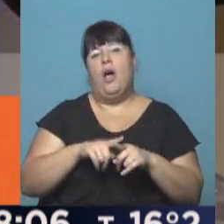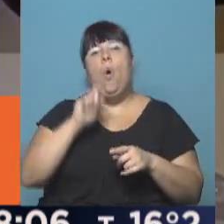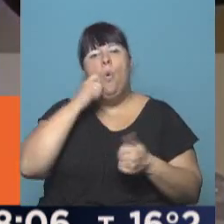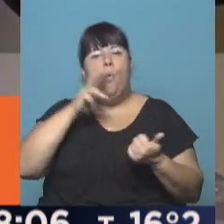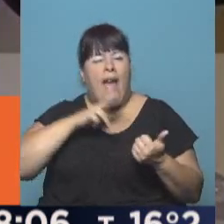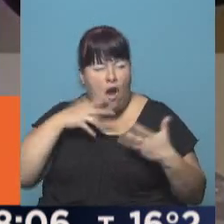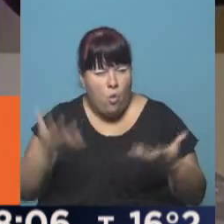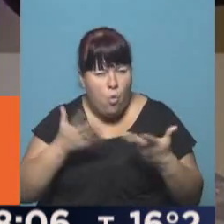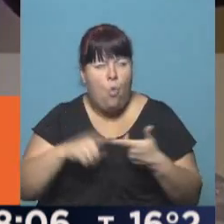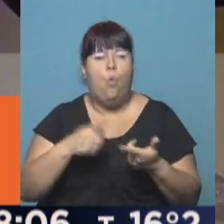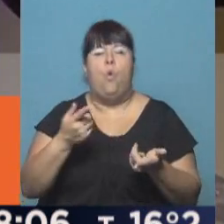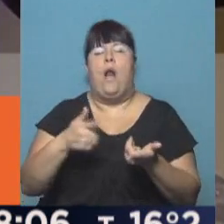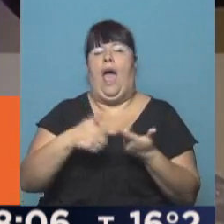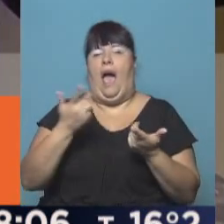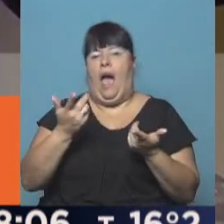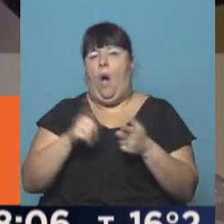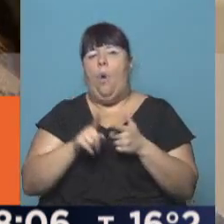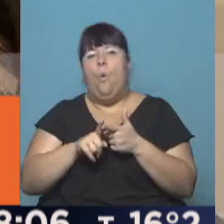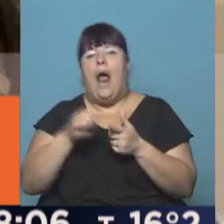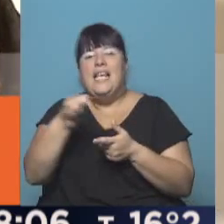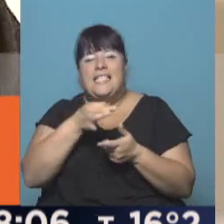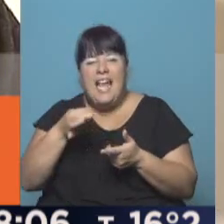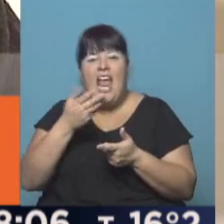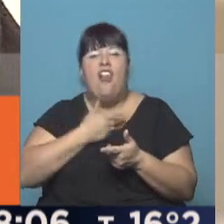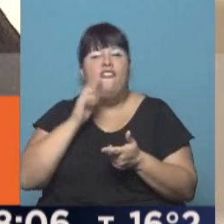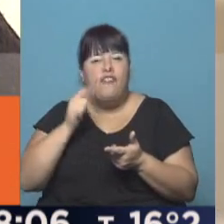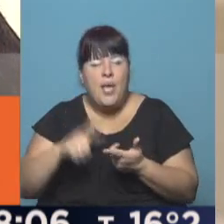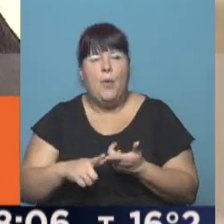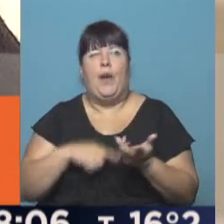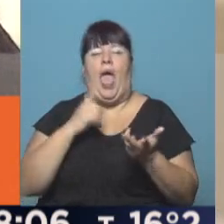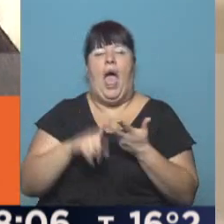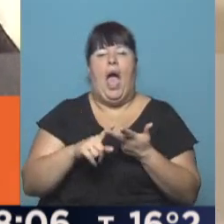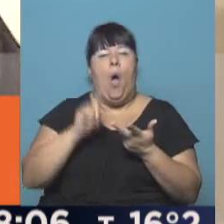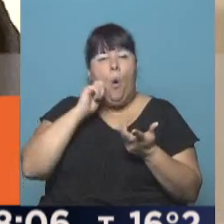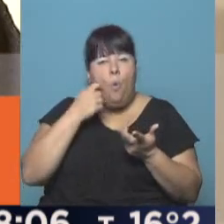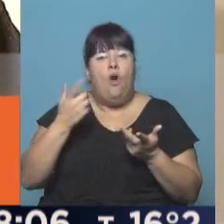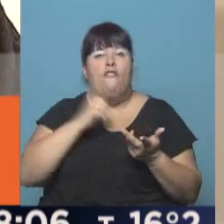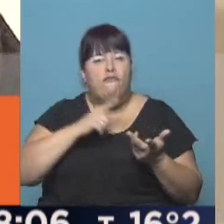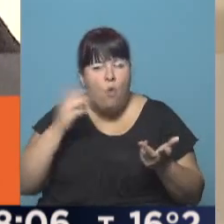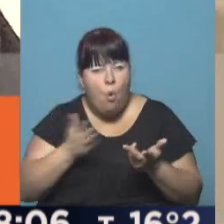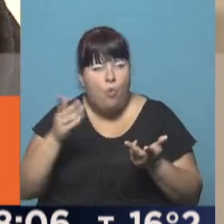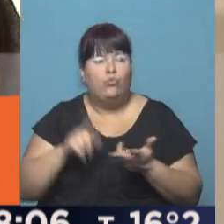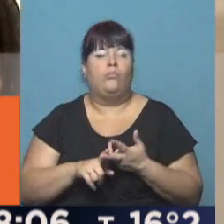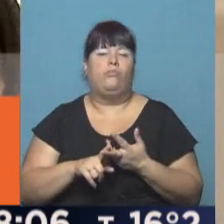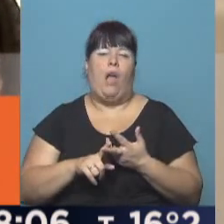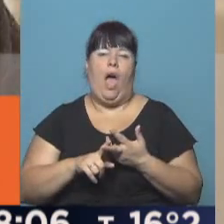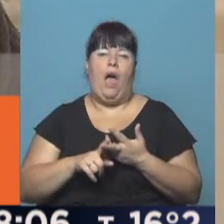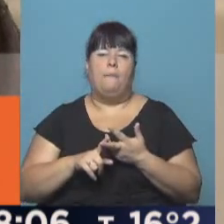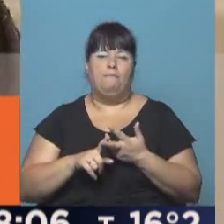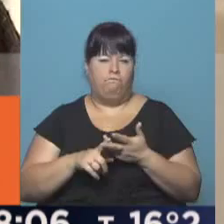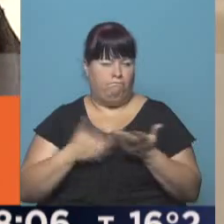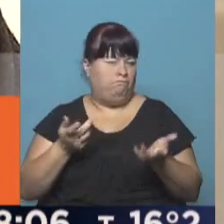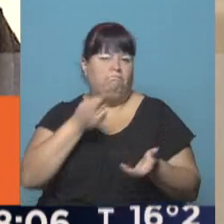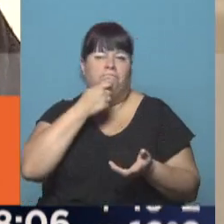en verduras, rica en lo que se llaman cereales con fibras, rica en frutas, con,